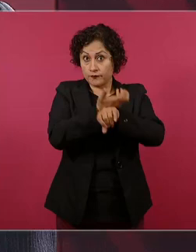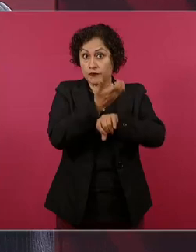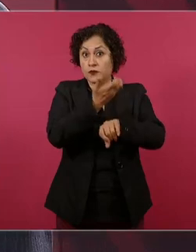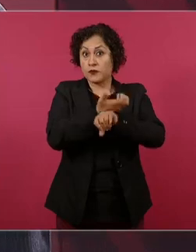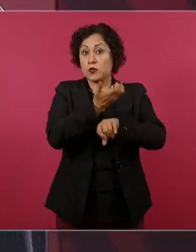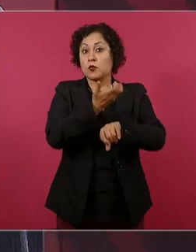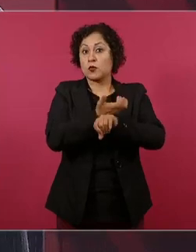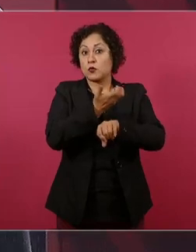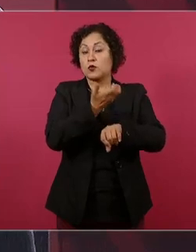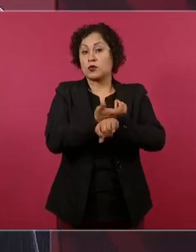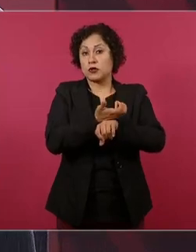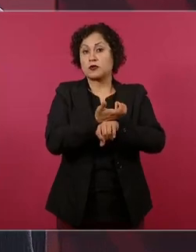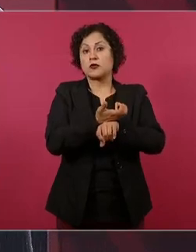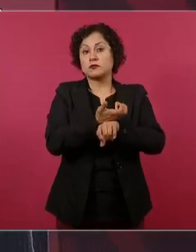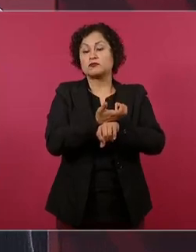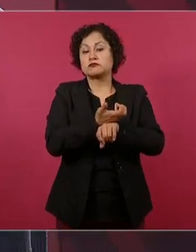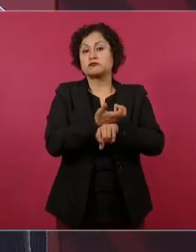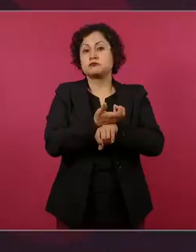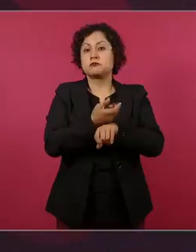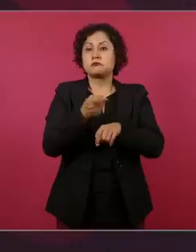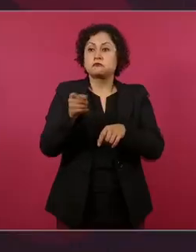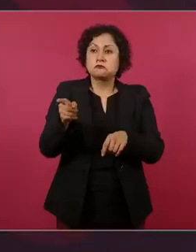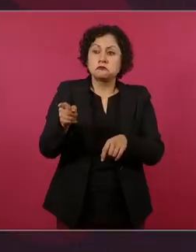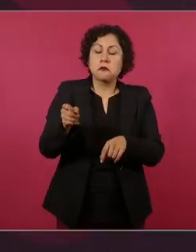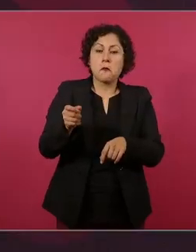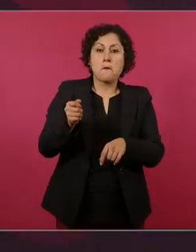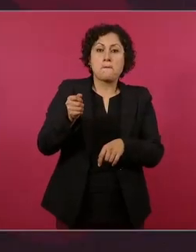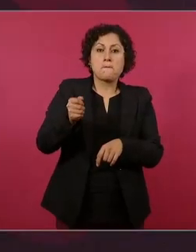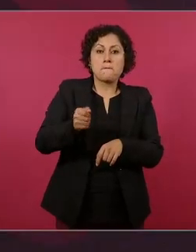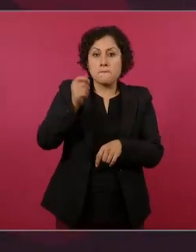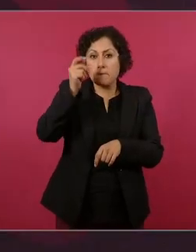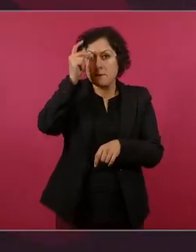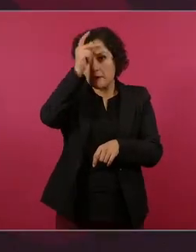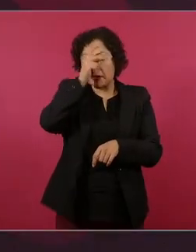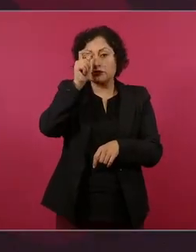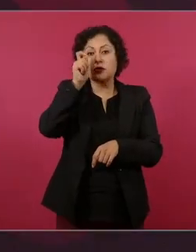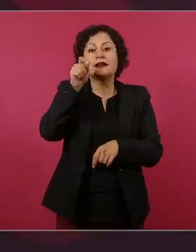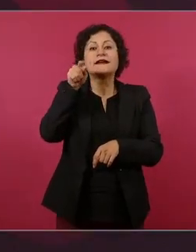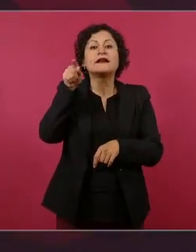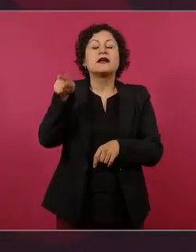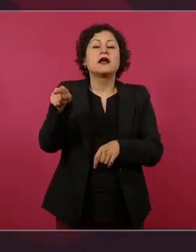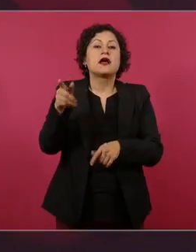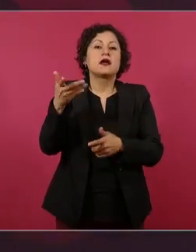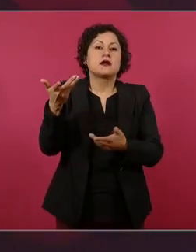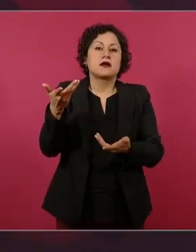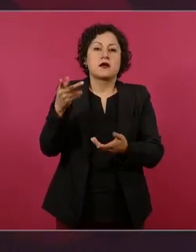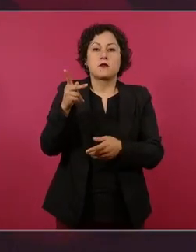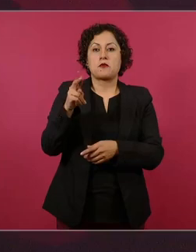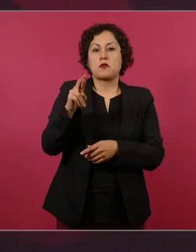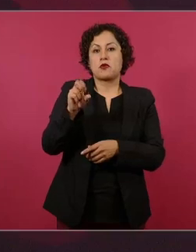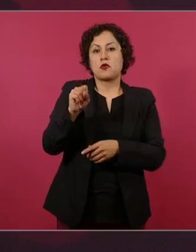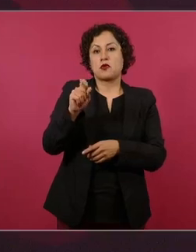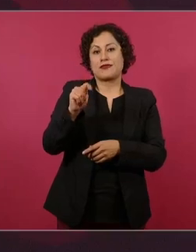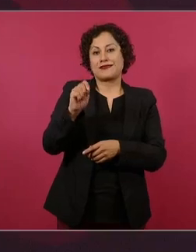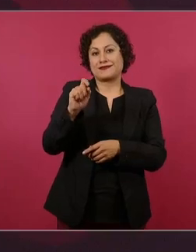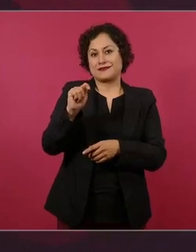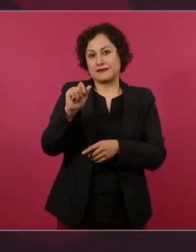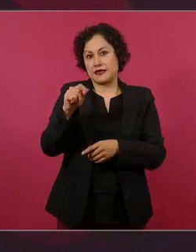ya sea un pastor protestante o en este caso como el presidente Biden es